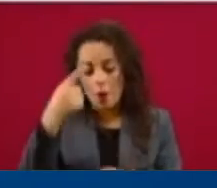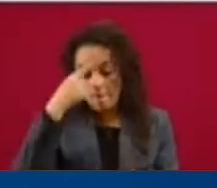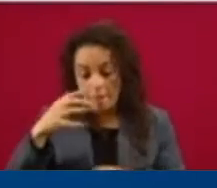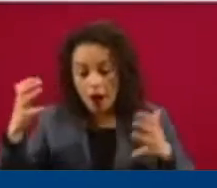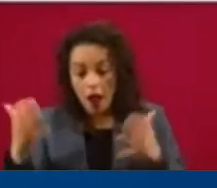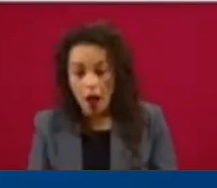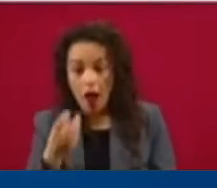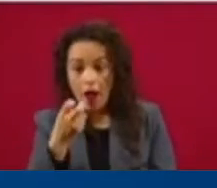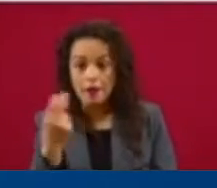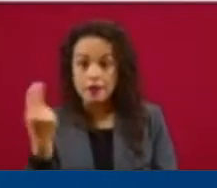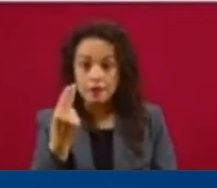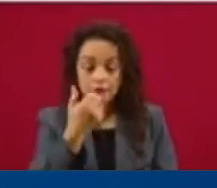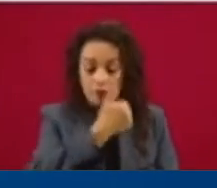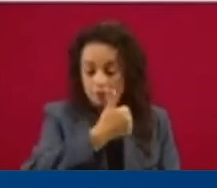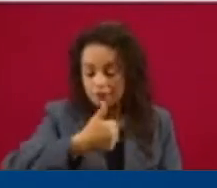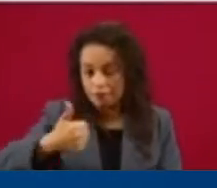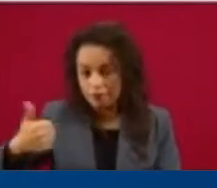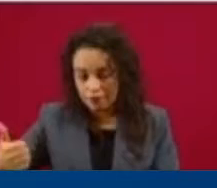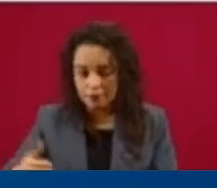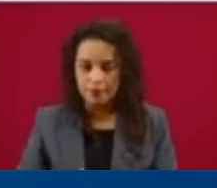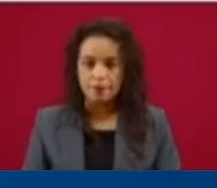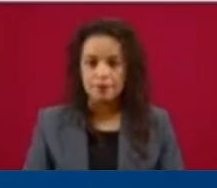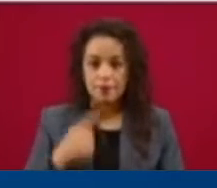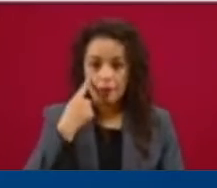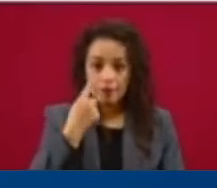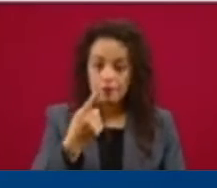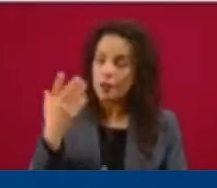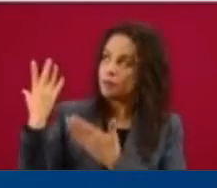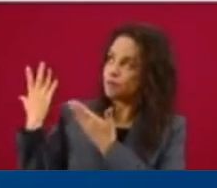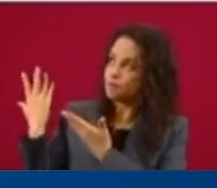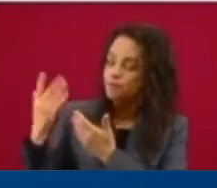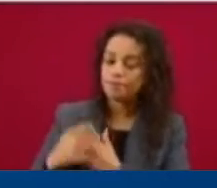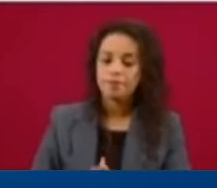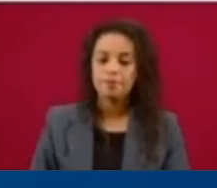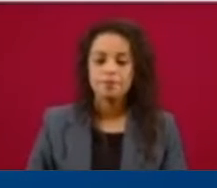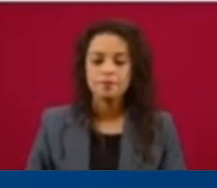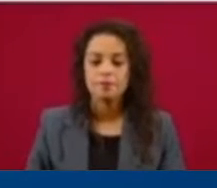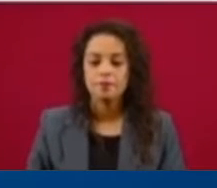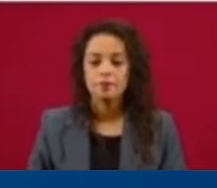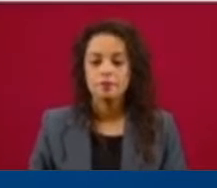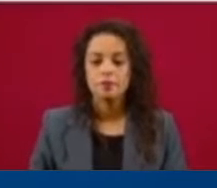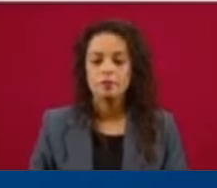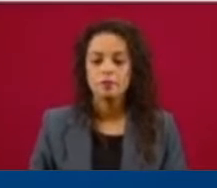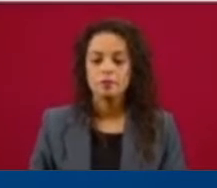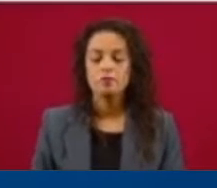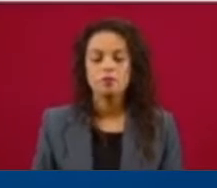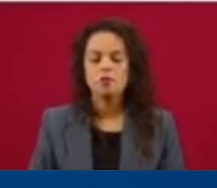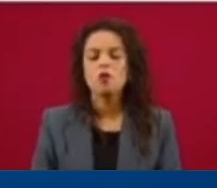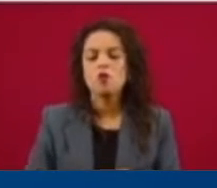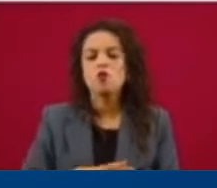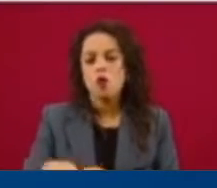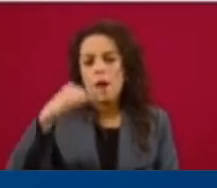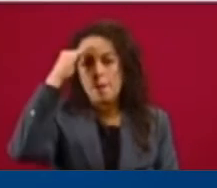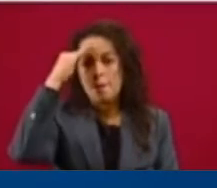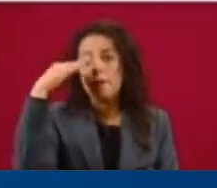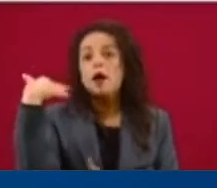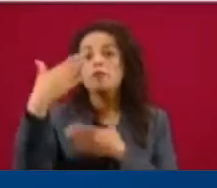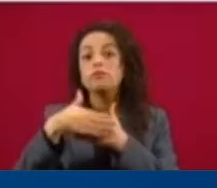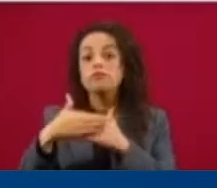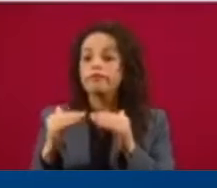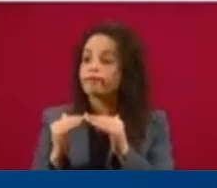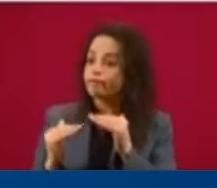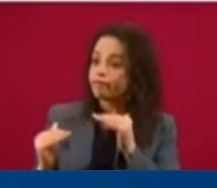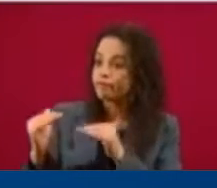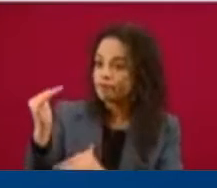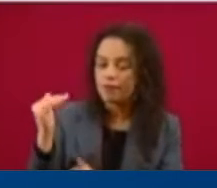maría del carmen ojeda portilla presenta el manejo de la crisis en méxico la crisis sanitaria del cobi 19 se